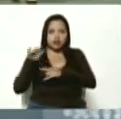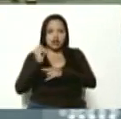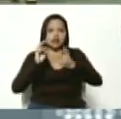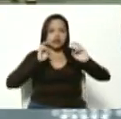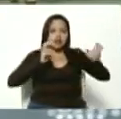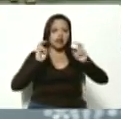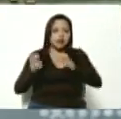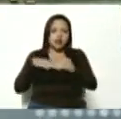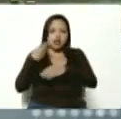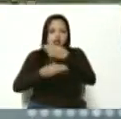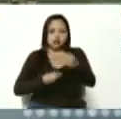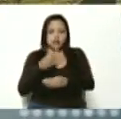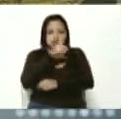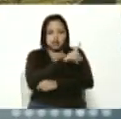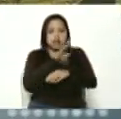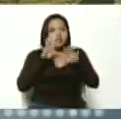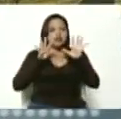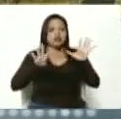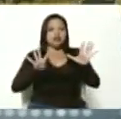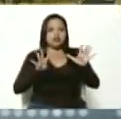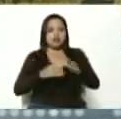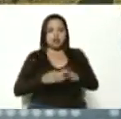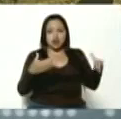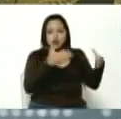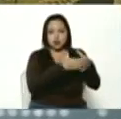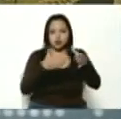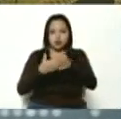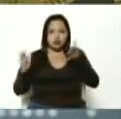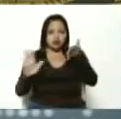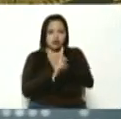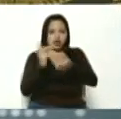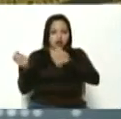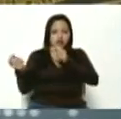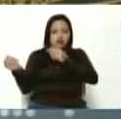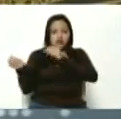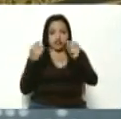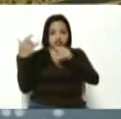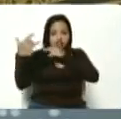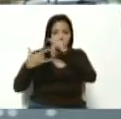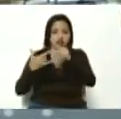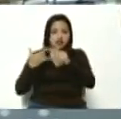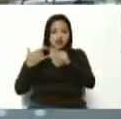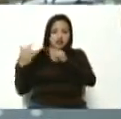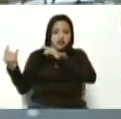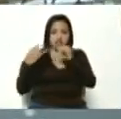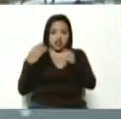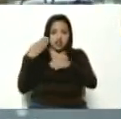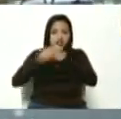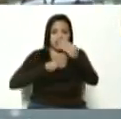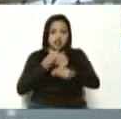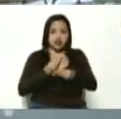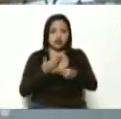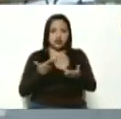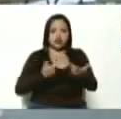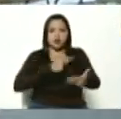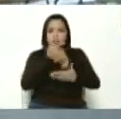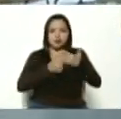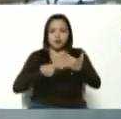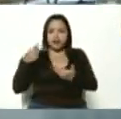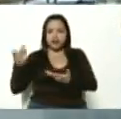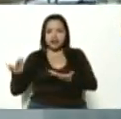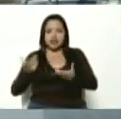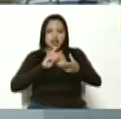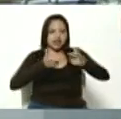hecho 19 reuniones de videoconferencia, hemos establecido todo un plan general y hasta el momento